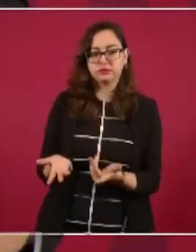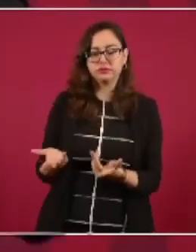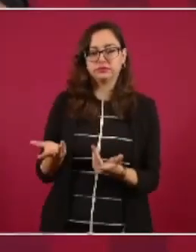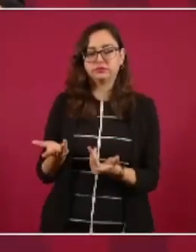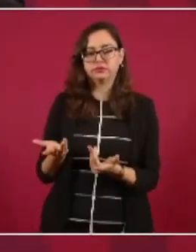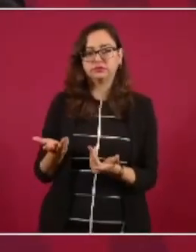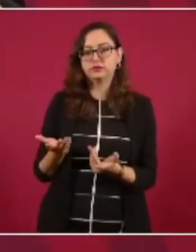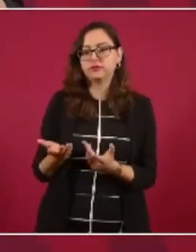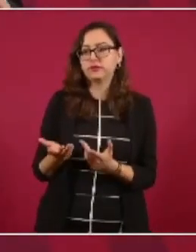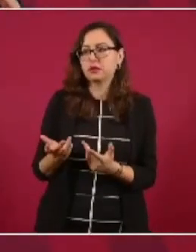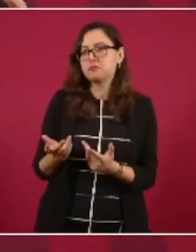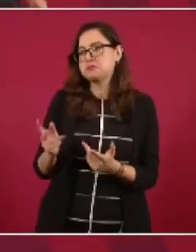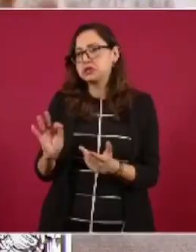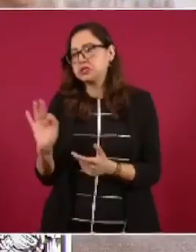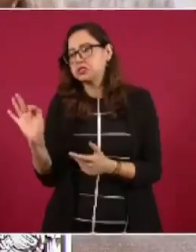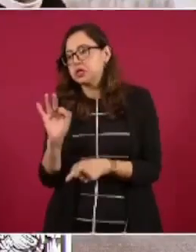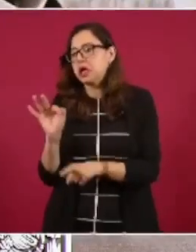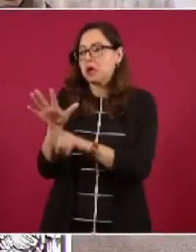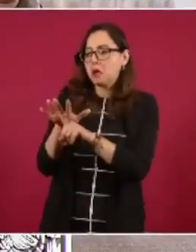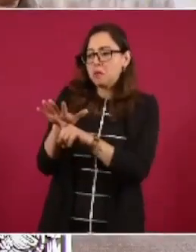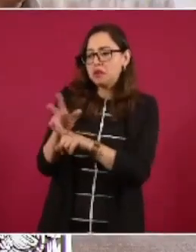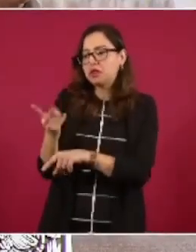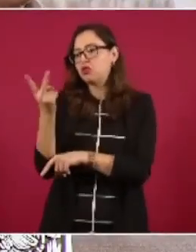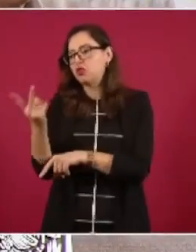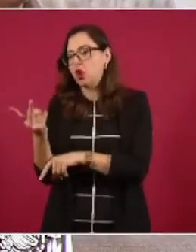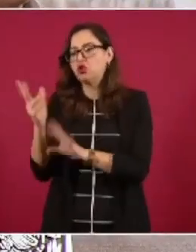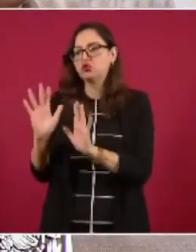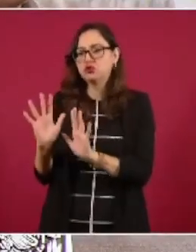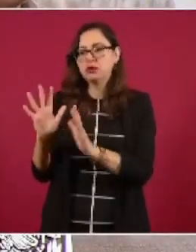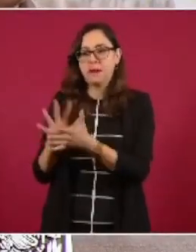ya se tiene mayoría y se puede